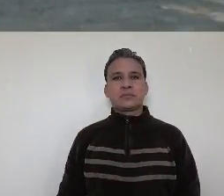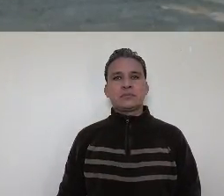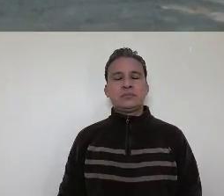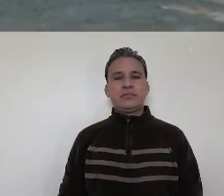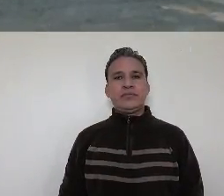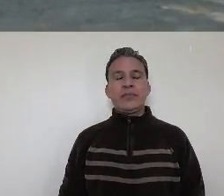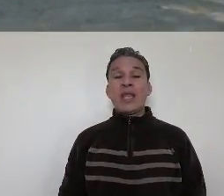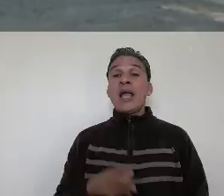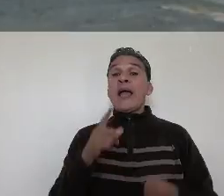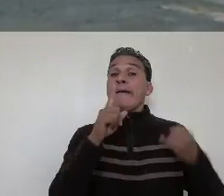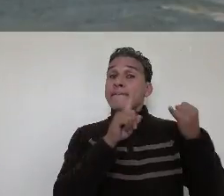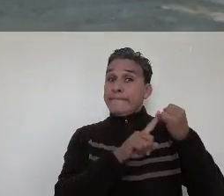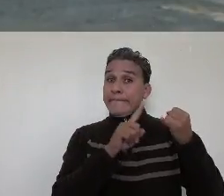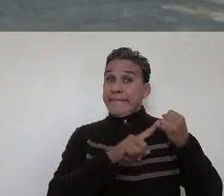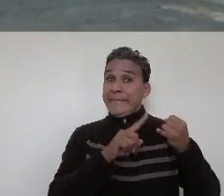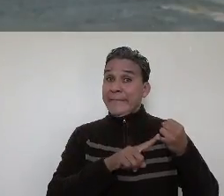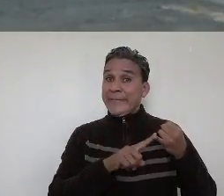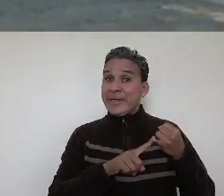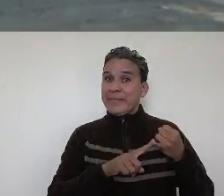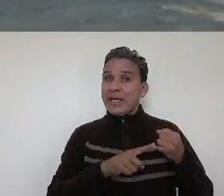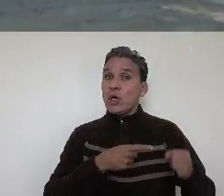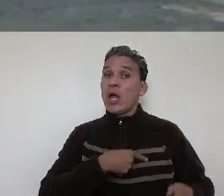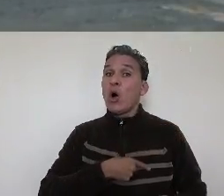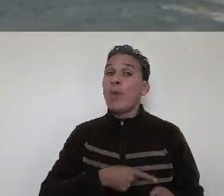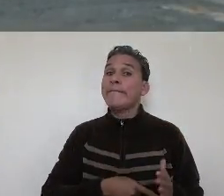La oportunidad,